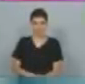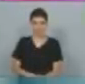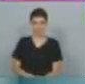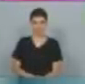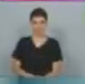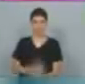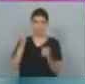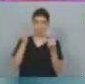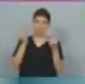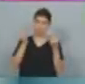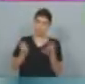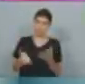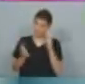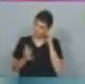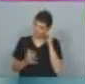Bueno,